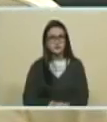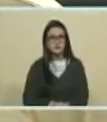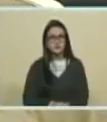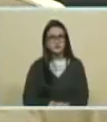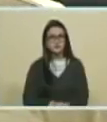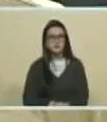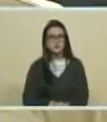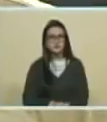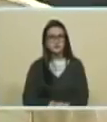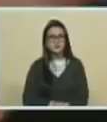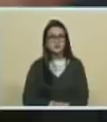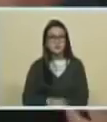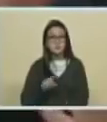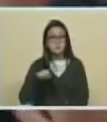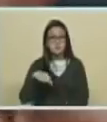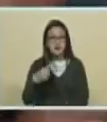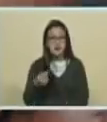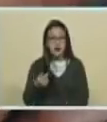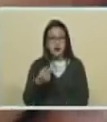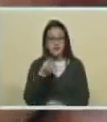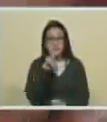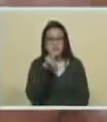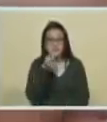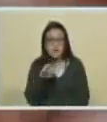mañana fijan la fecha electoral.